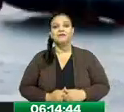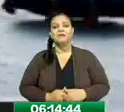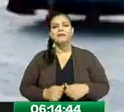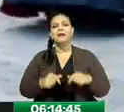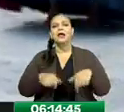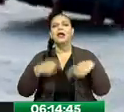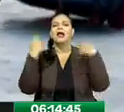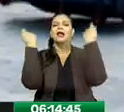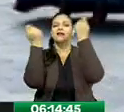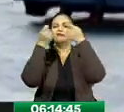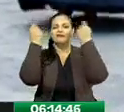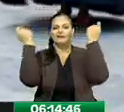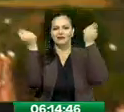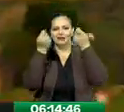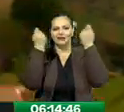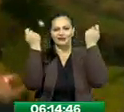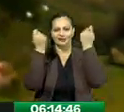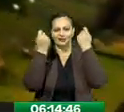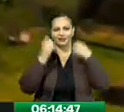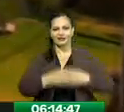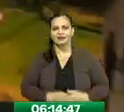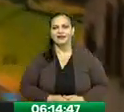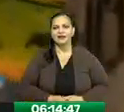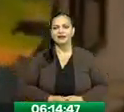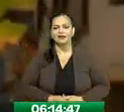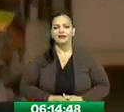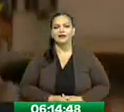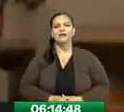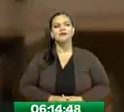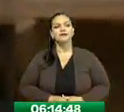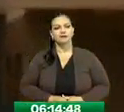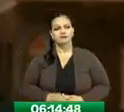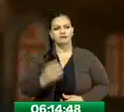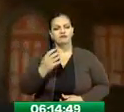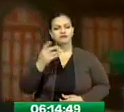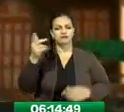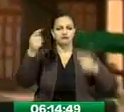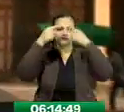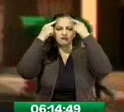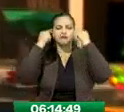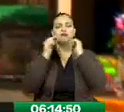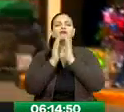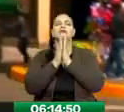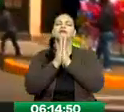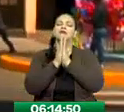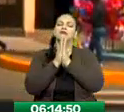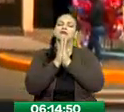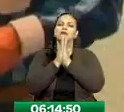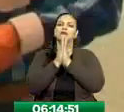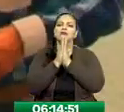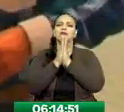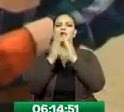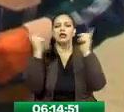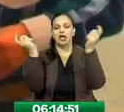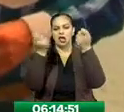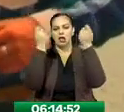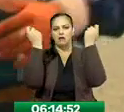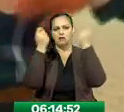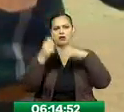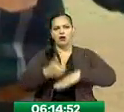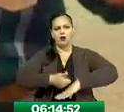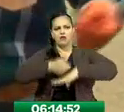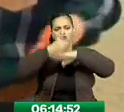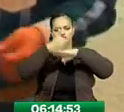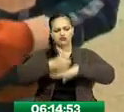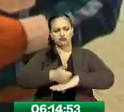encuentra festejando sus fiestas, denominadas San Petrinas en honor a su santo patrono. Para tal efecto, sus autoridades han desarrollado toda una serie